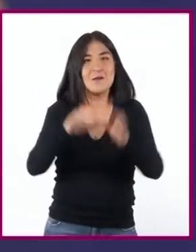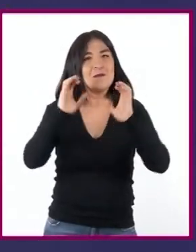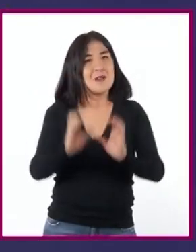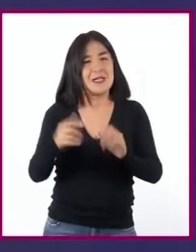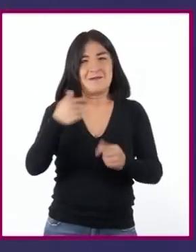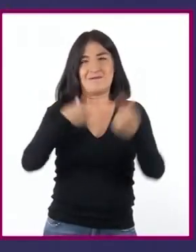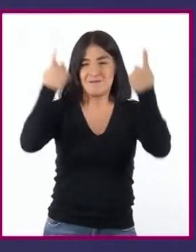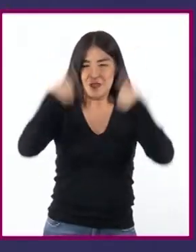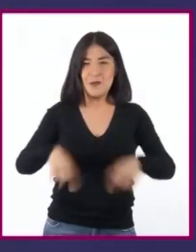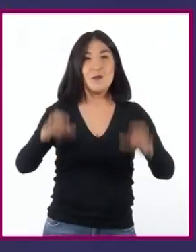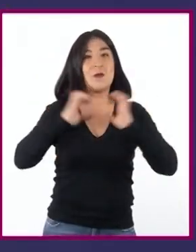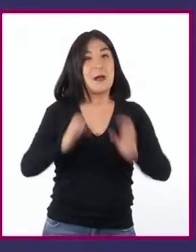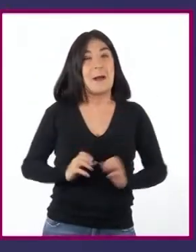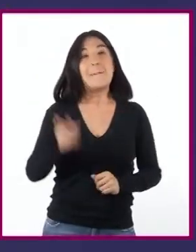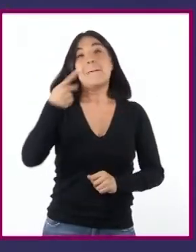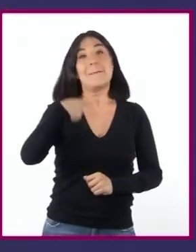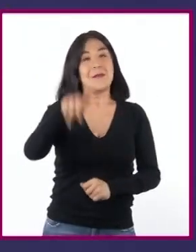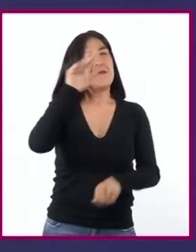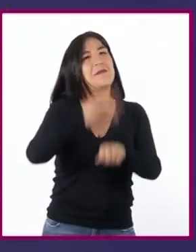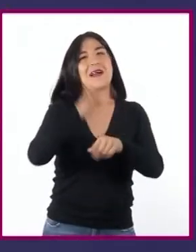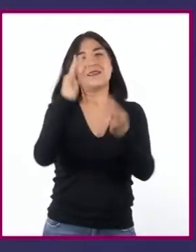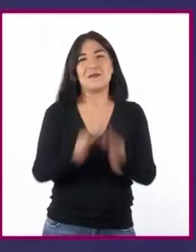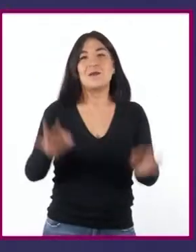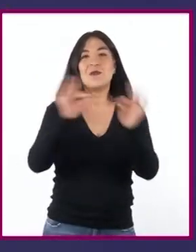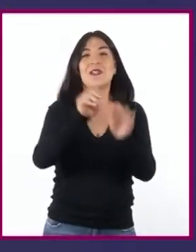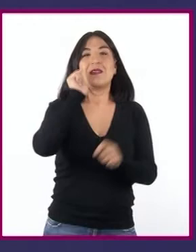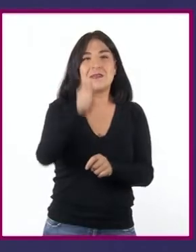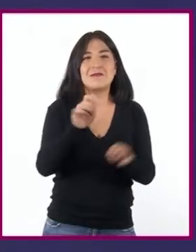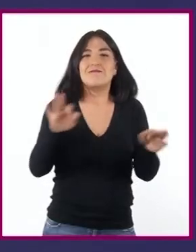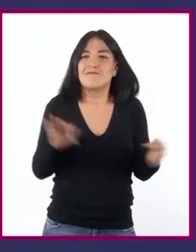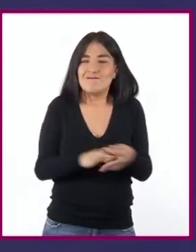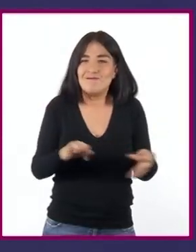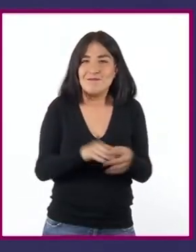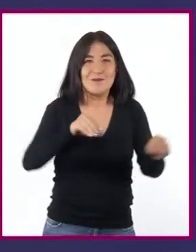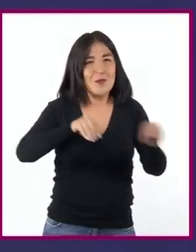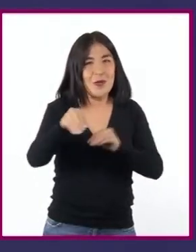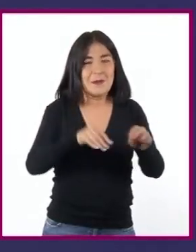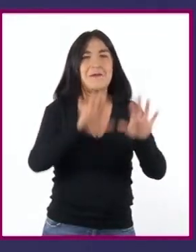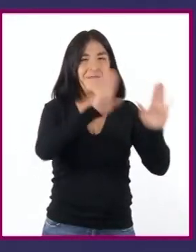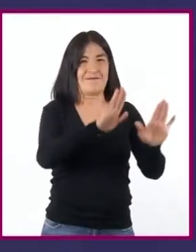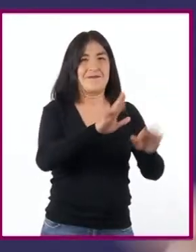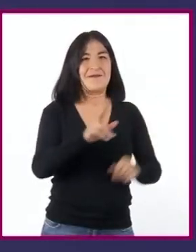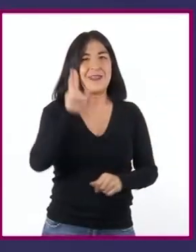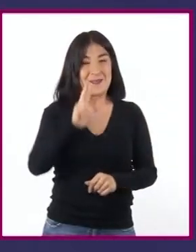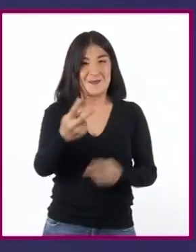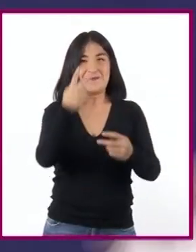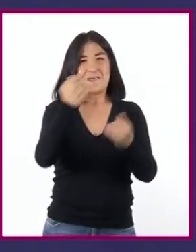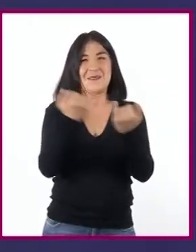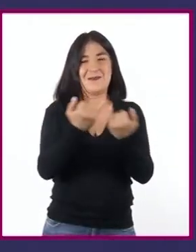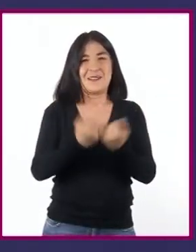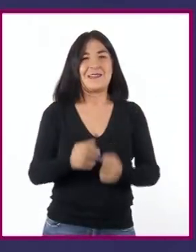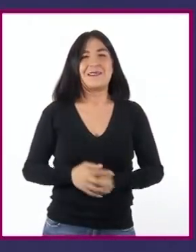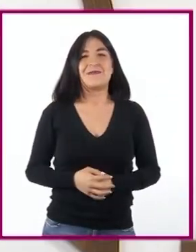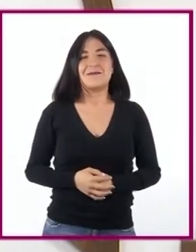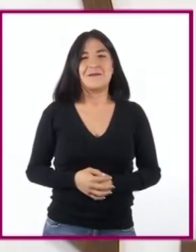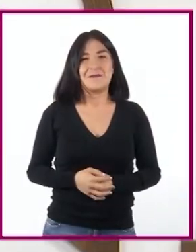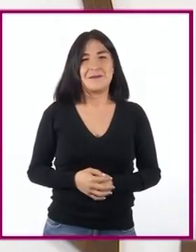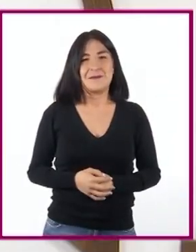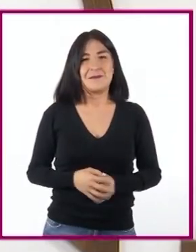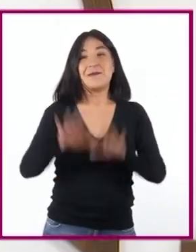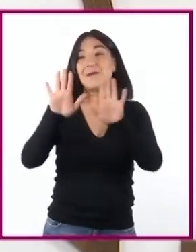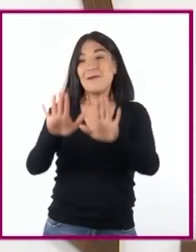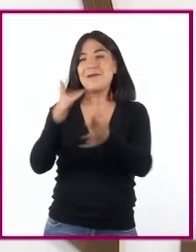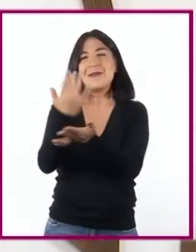en mi cuerpo, pero sobre todo en constante movimiento. Es más, maestro, mire cómo lo hago desde ahorita.